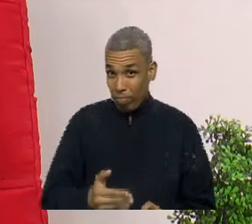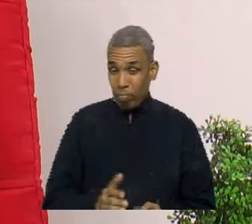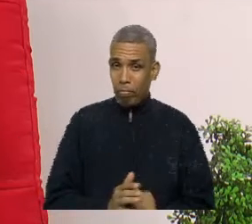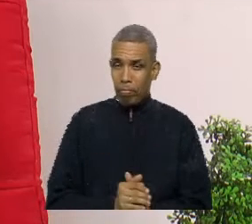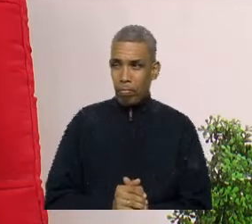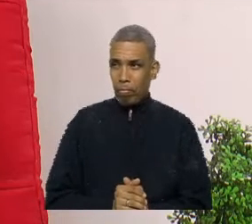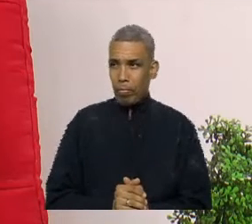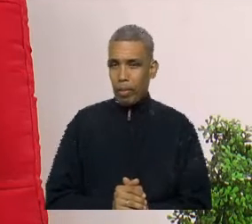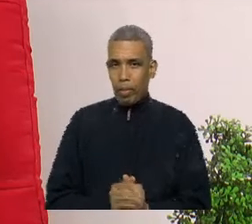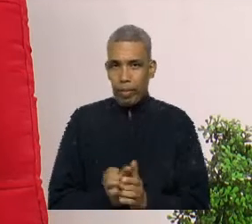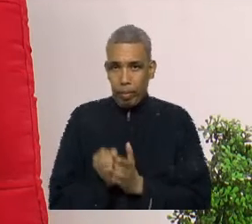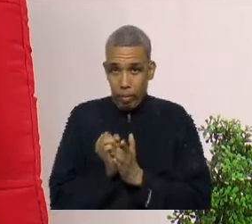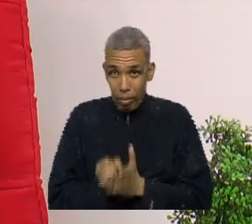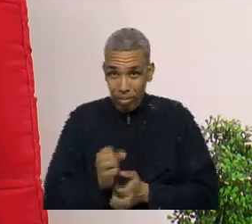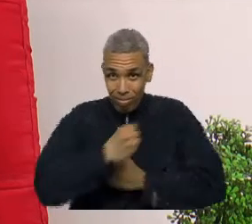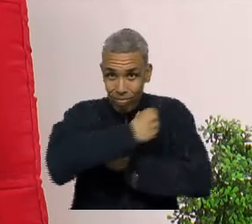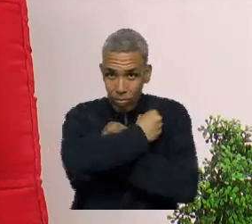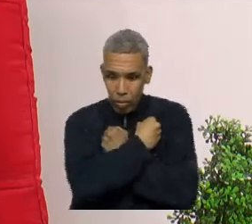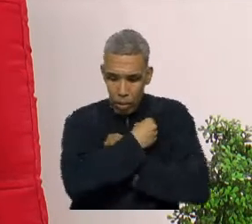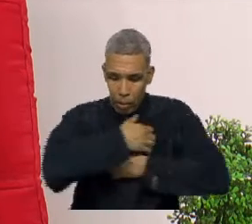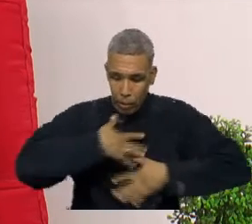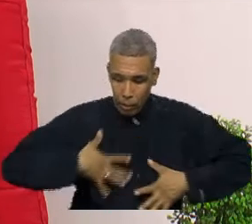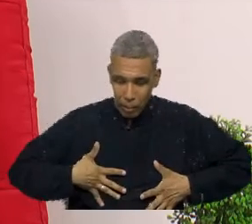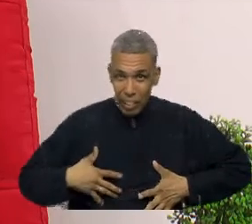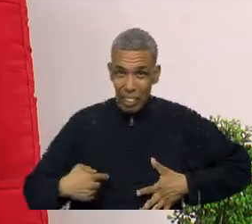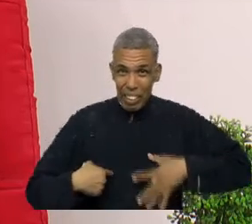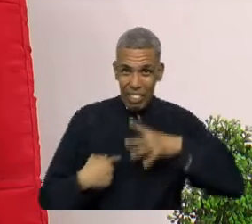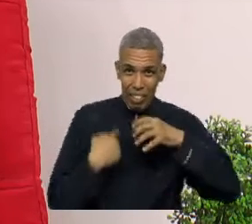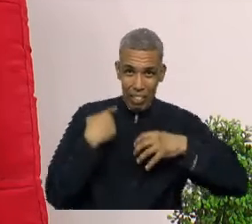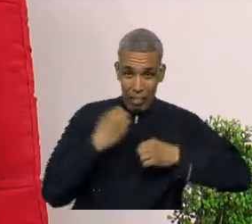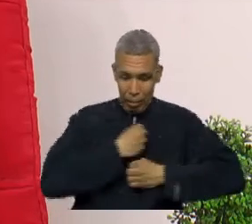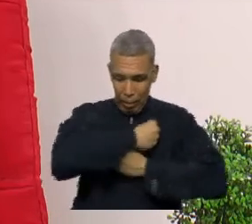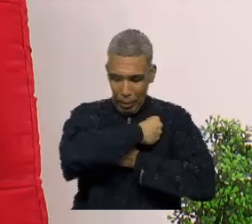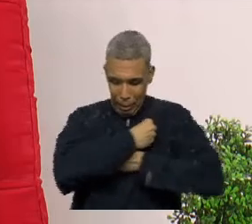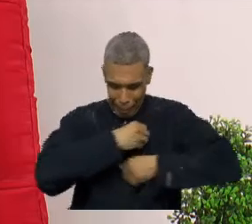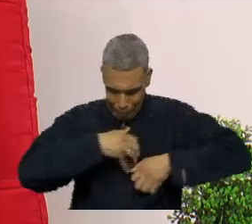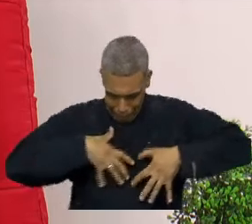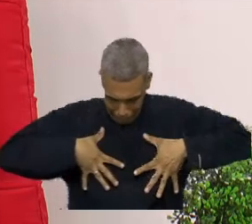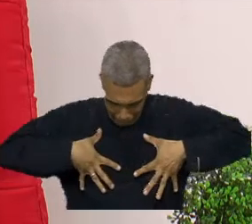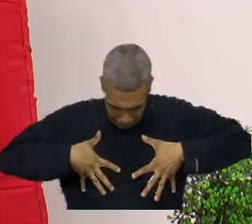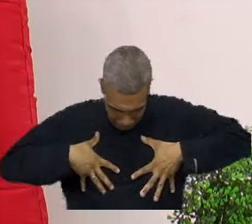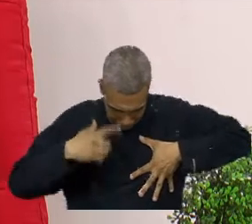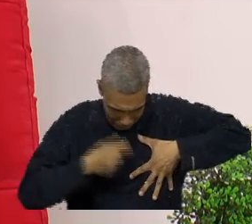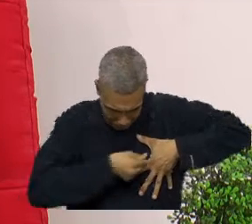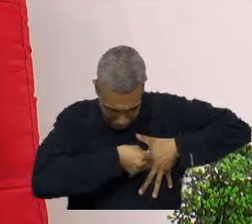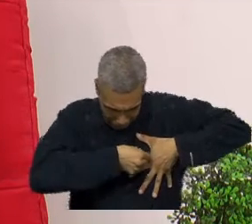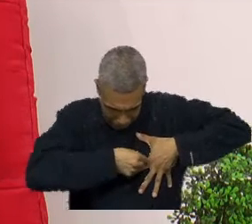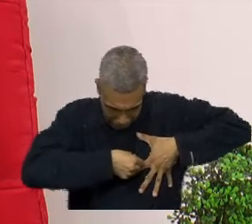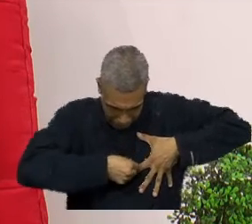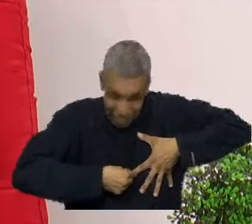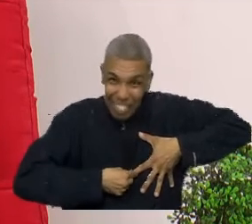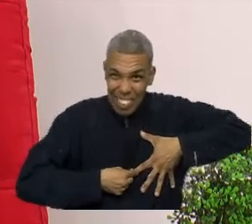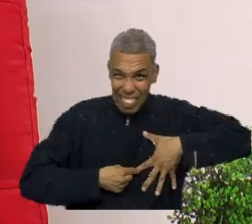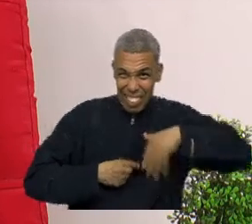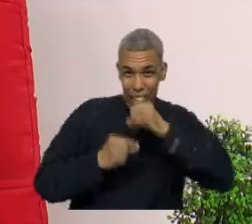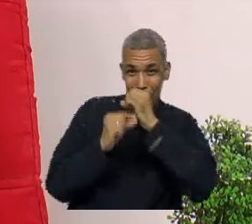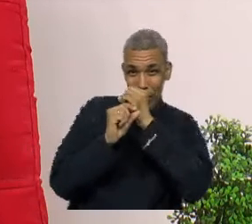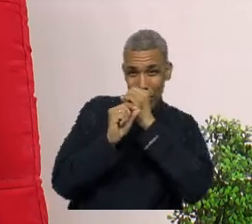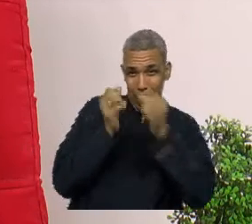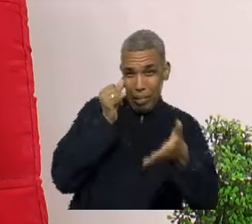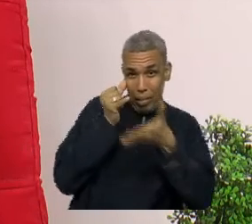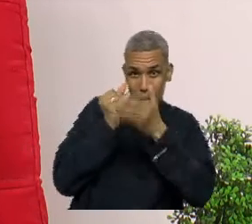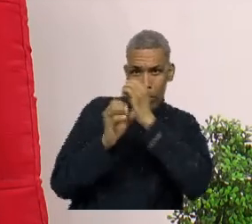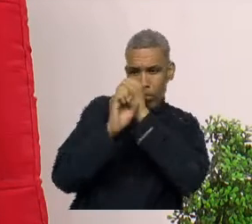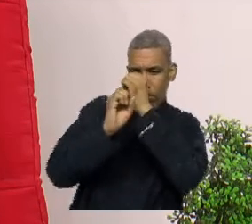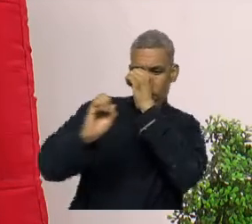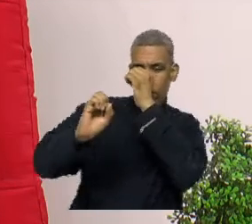receptores musculares que hacen que el bronco se contraiga. En ese caso, pues tenemos el salbutamol, que hay que usarlo sin miedo. Yo no